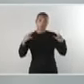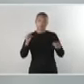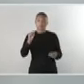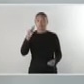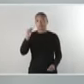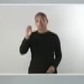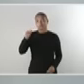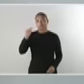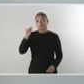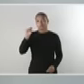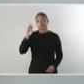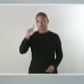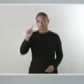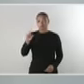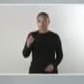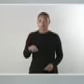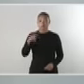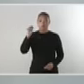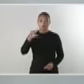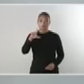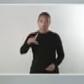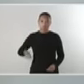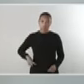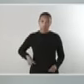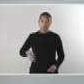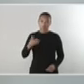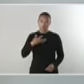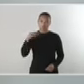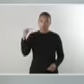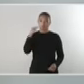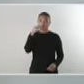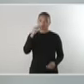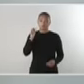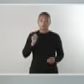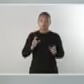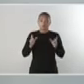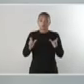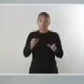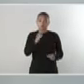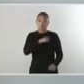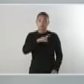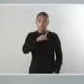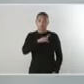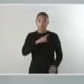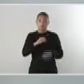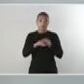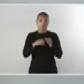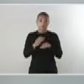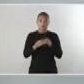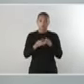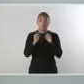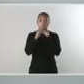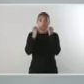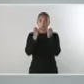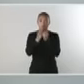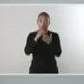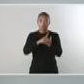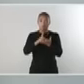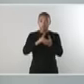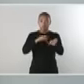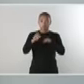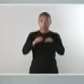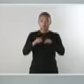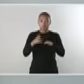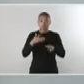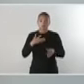además nuestro gobierno garantizará que la seguridad social y los derechos laborales se cumplan en forma